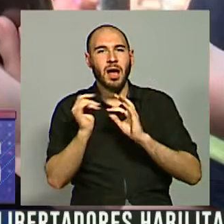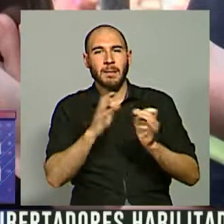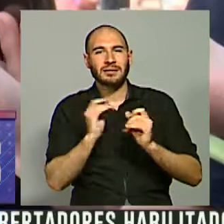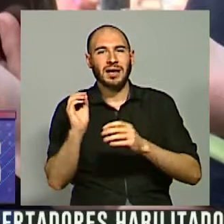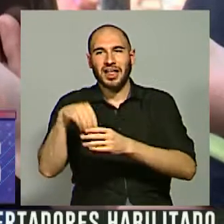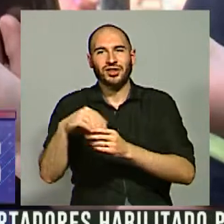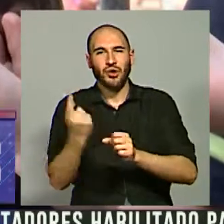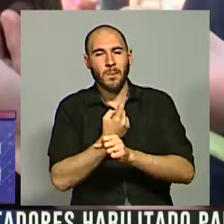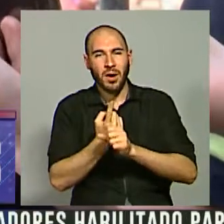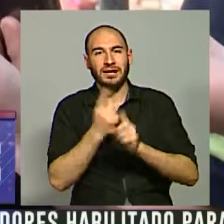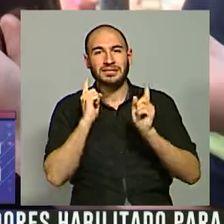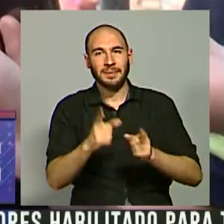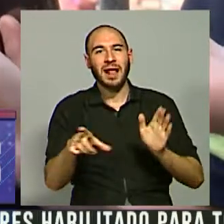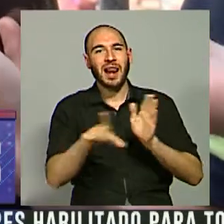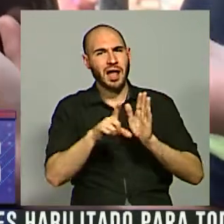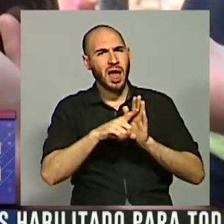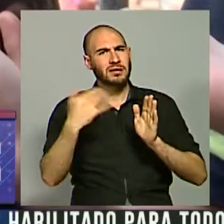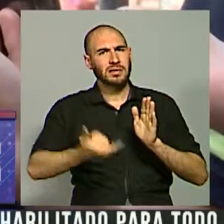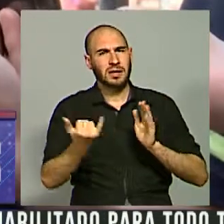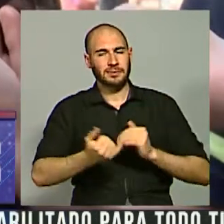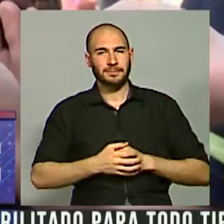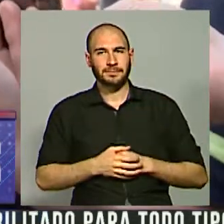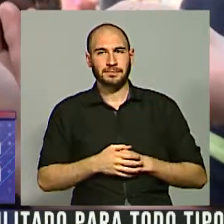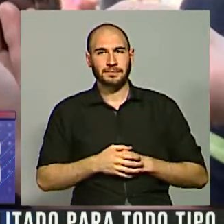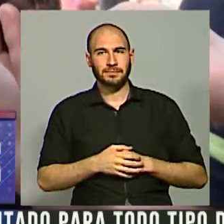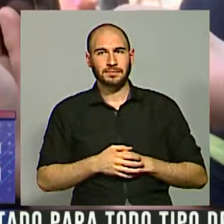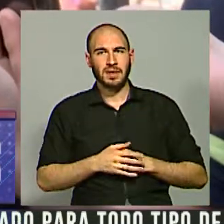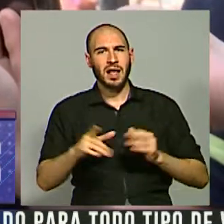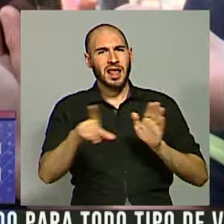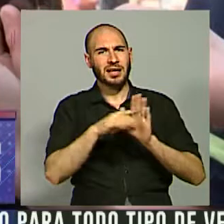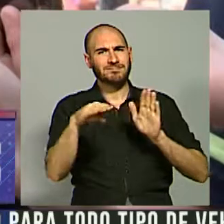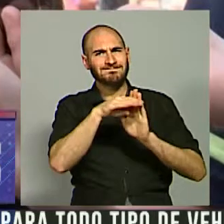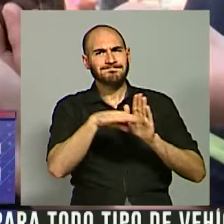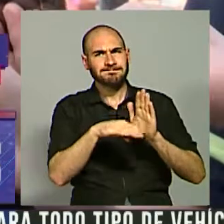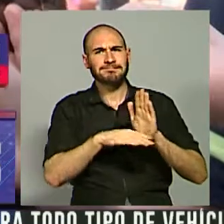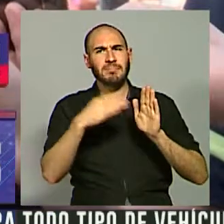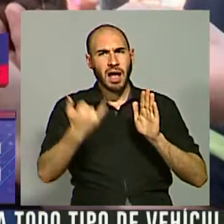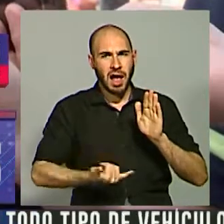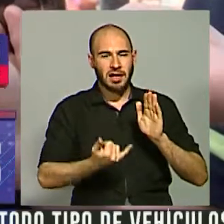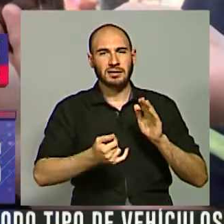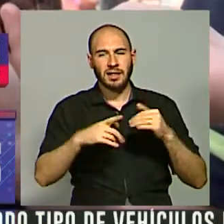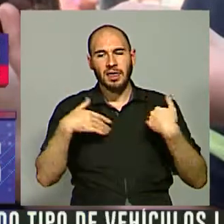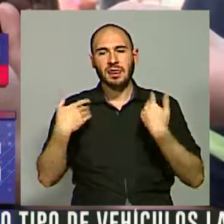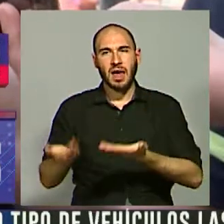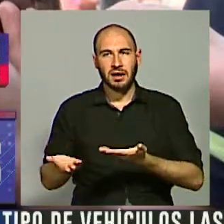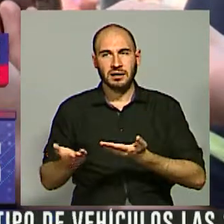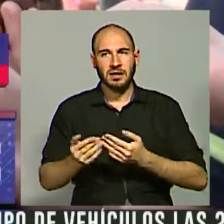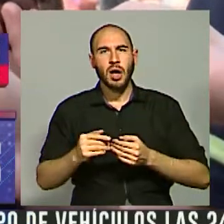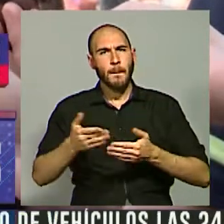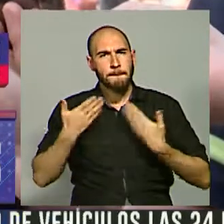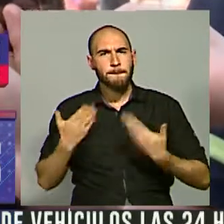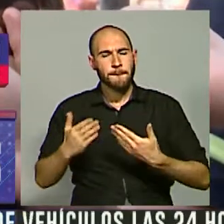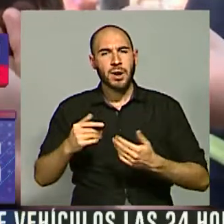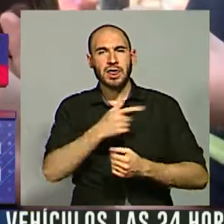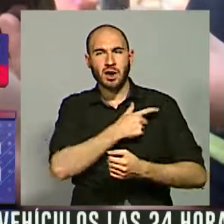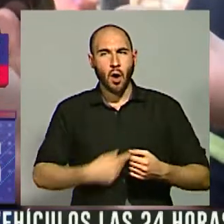de ese ámbito. Y además que hay legislación precisa donde le da esas atribuciones y esas facultades